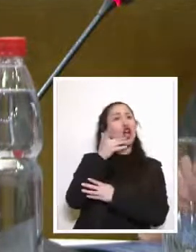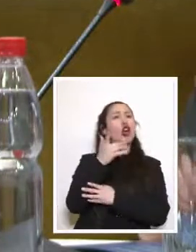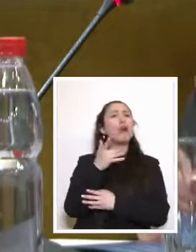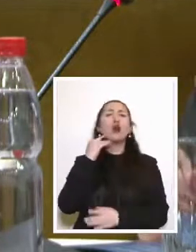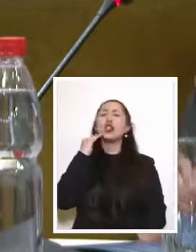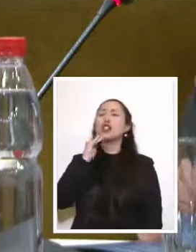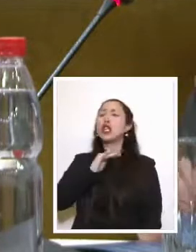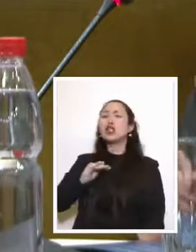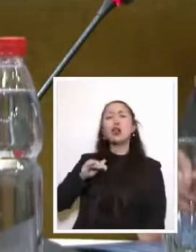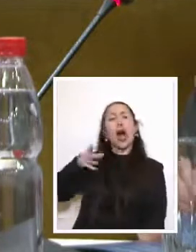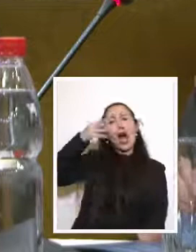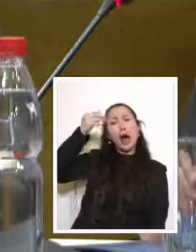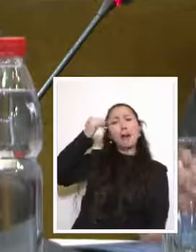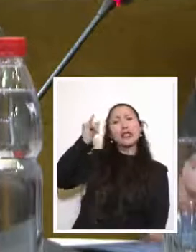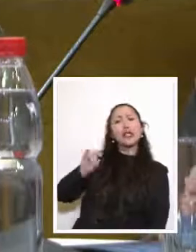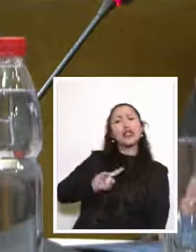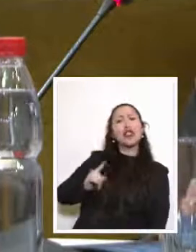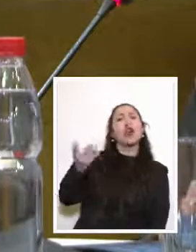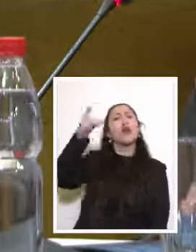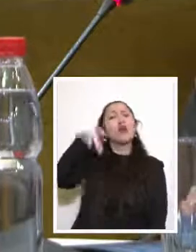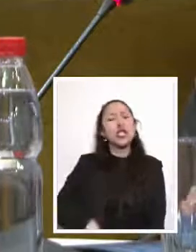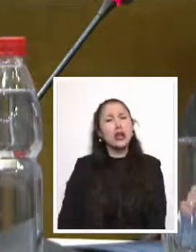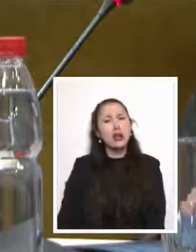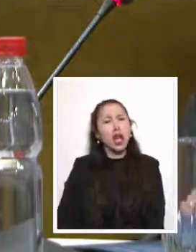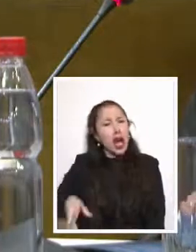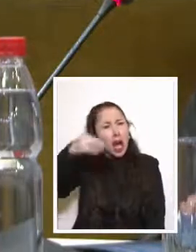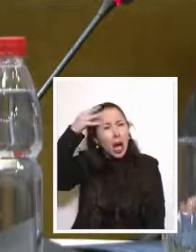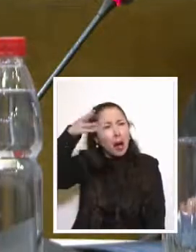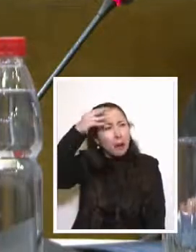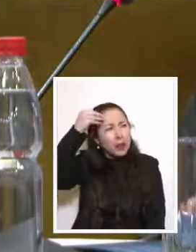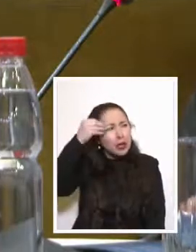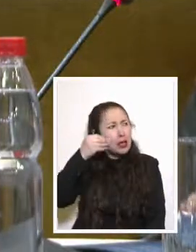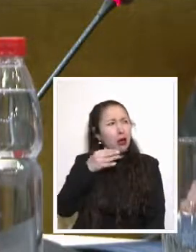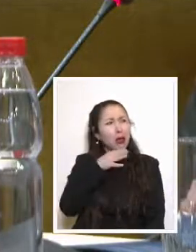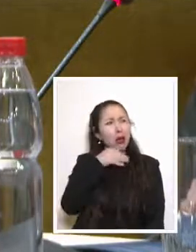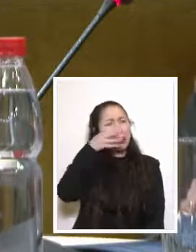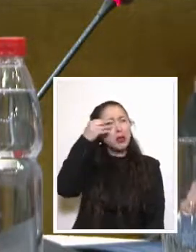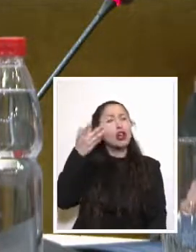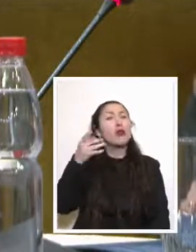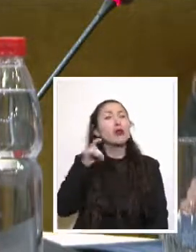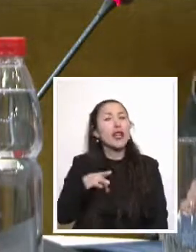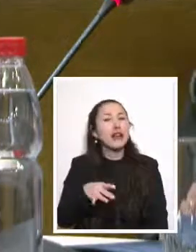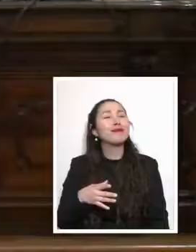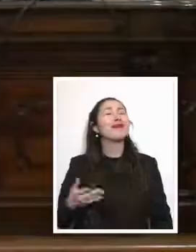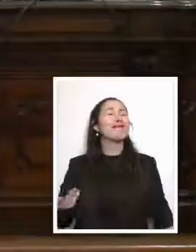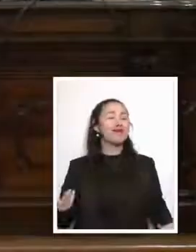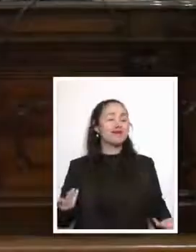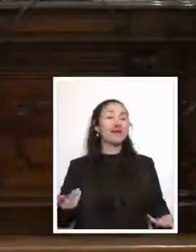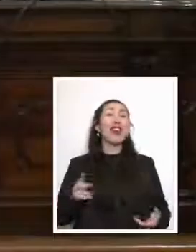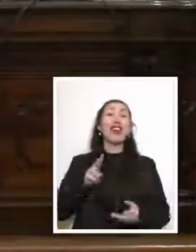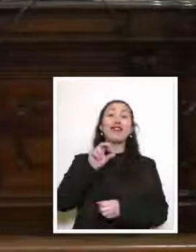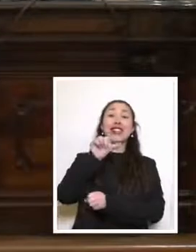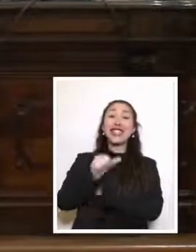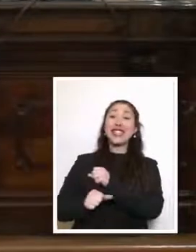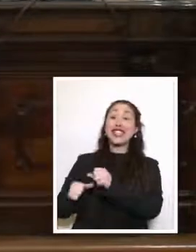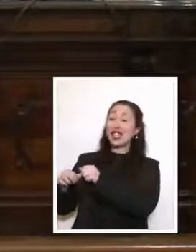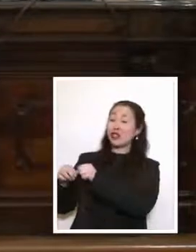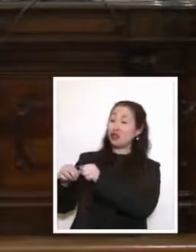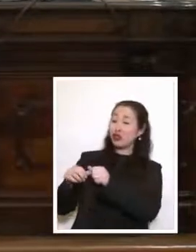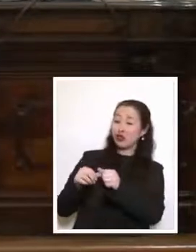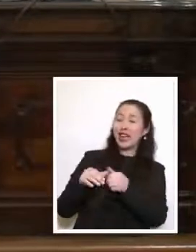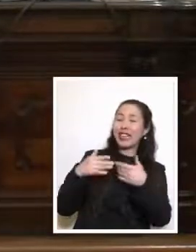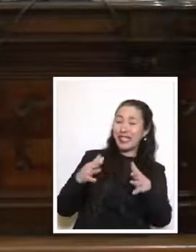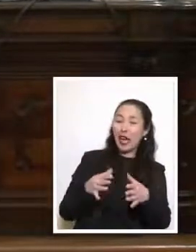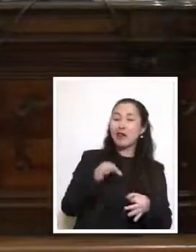aprendiendo los niños y niñas cosas relevantes tan lindas como las que están puestas acá en el informe? Bueno, después de 26 años hay un nuevo informe,